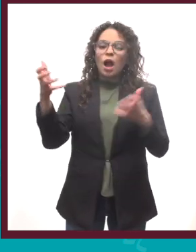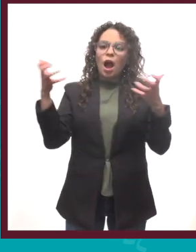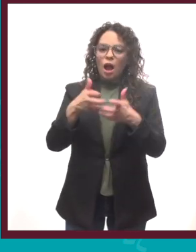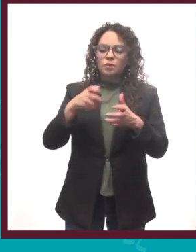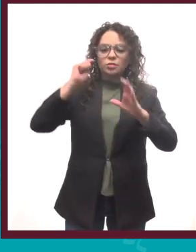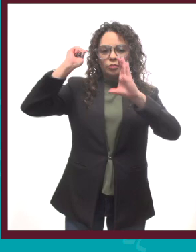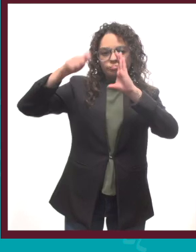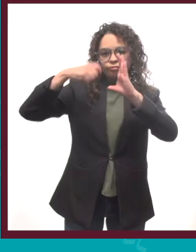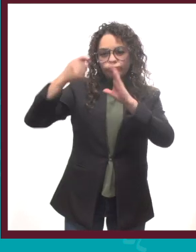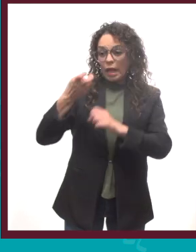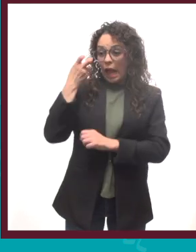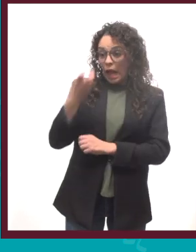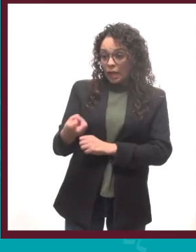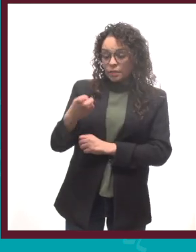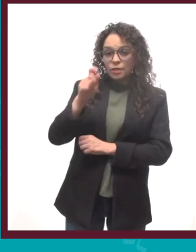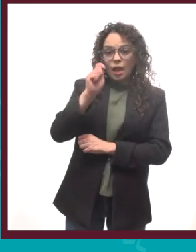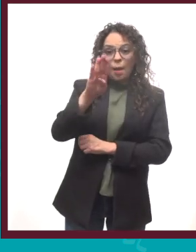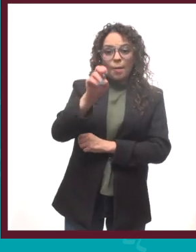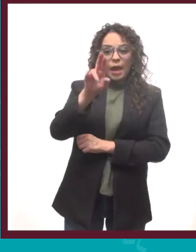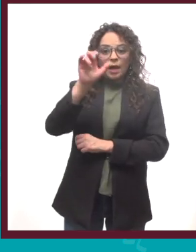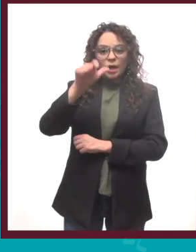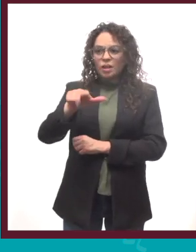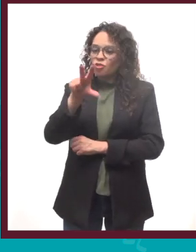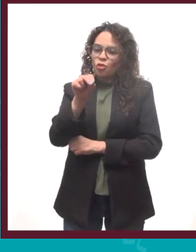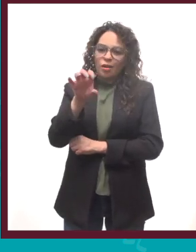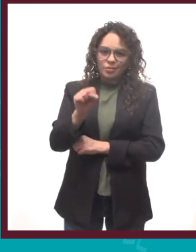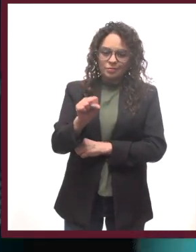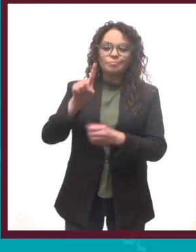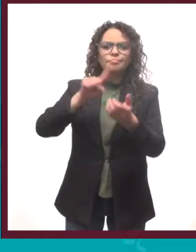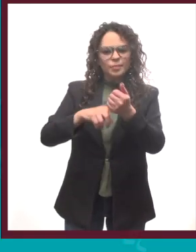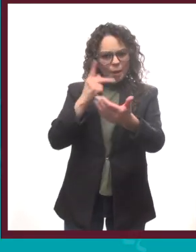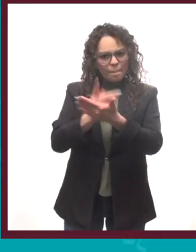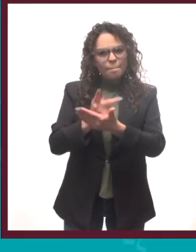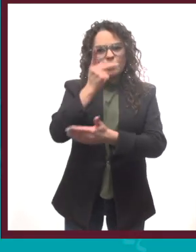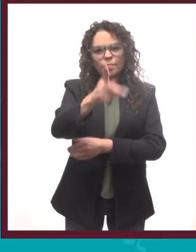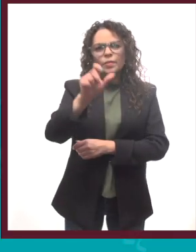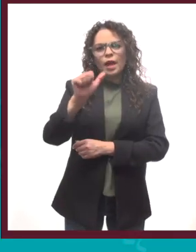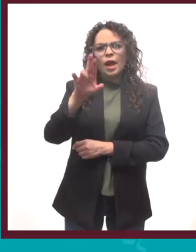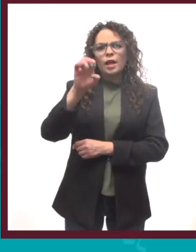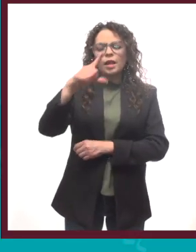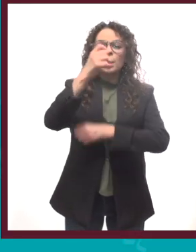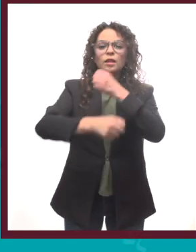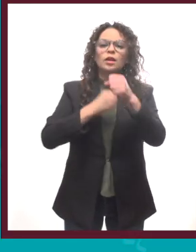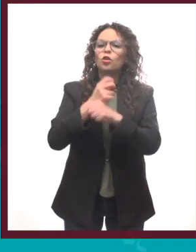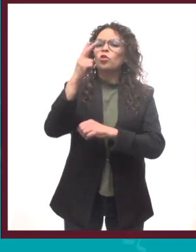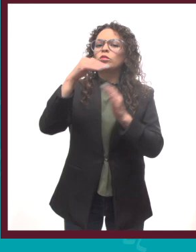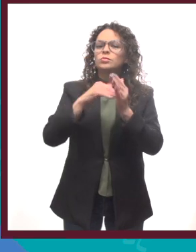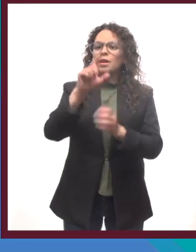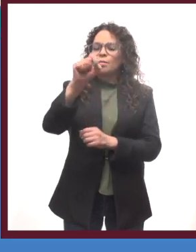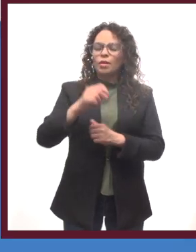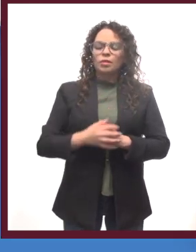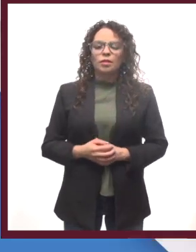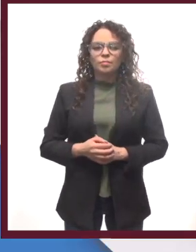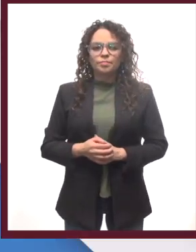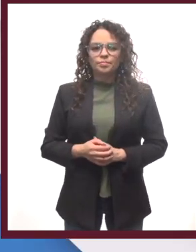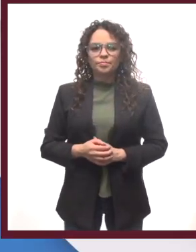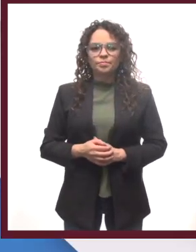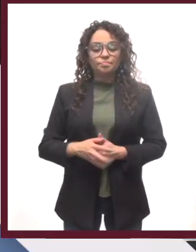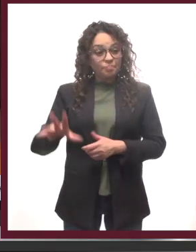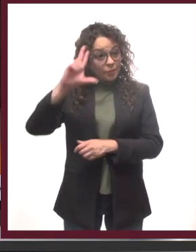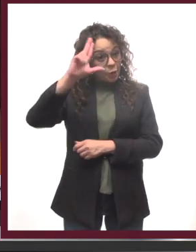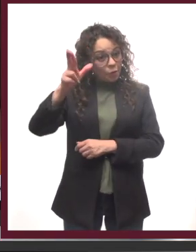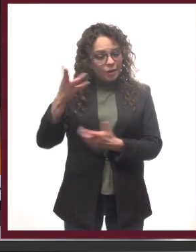del largometraje Esto no es Berlín, que estuvo nominada en varias categorías en los premios Ariel de 2020.